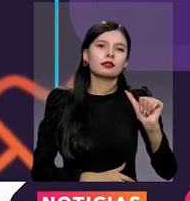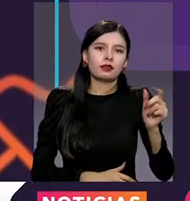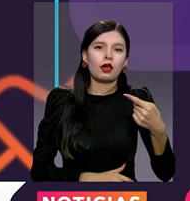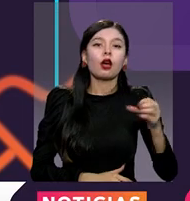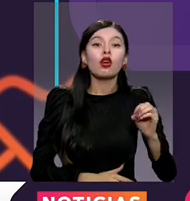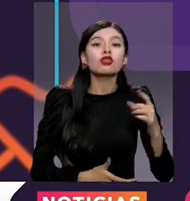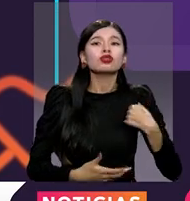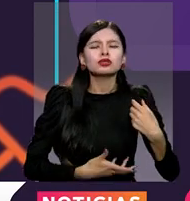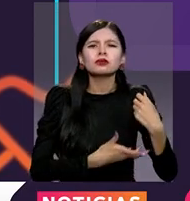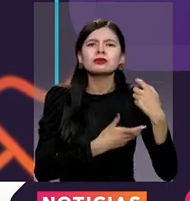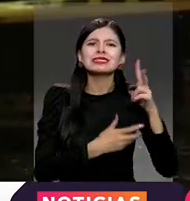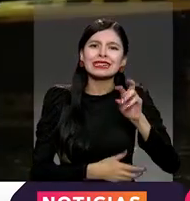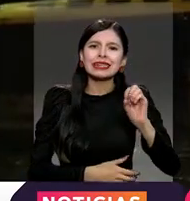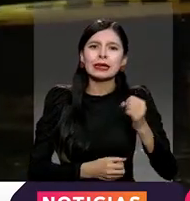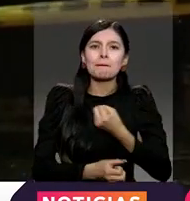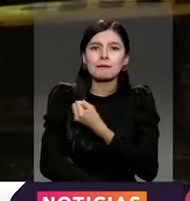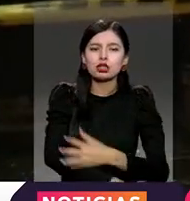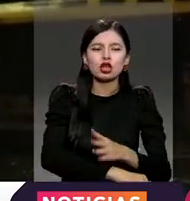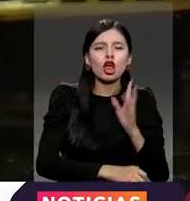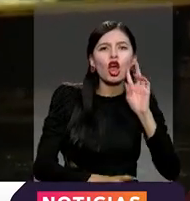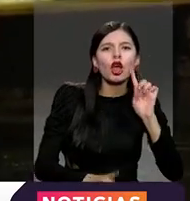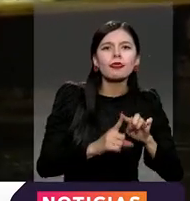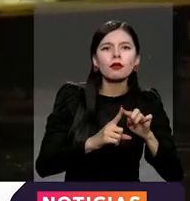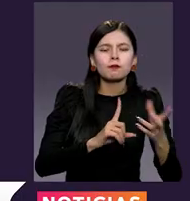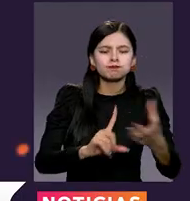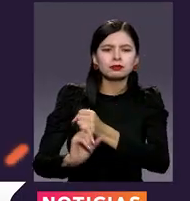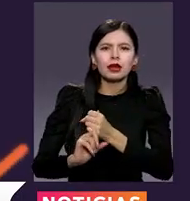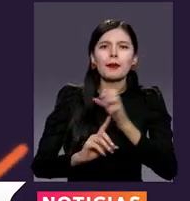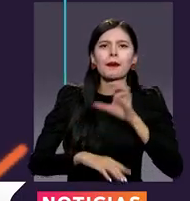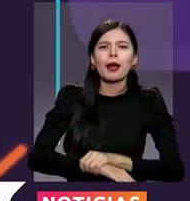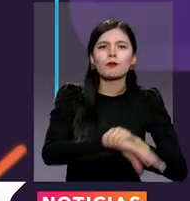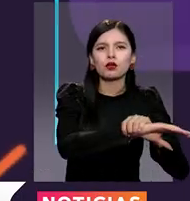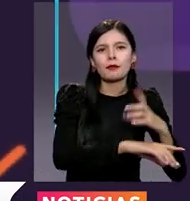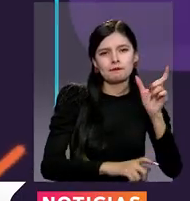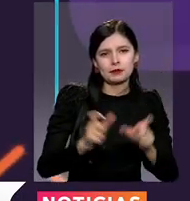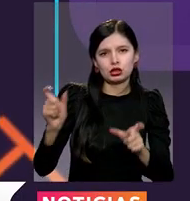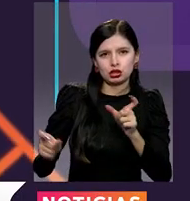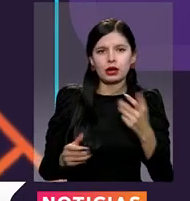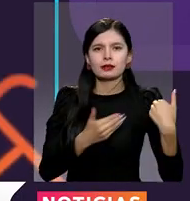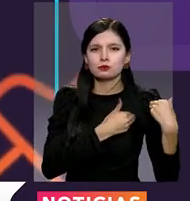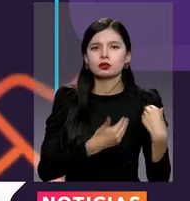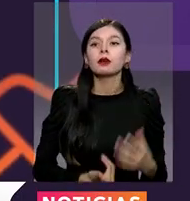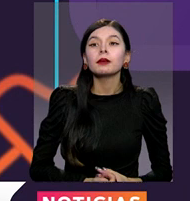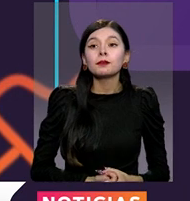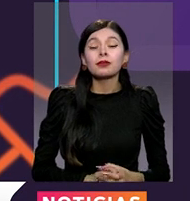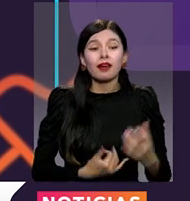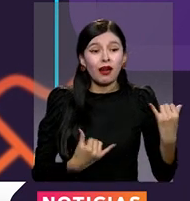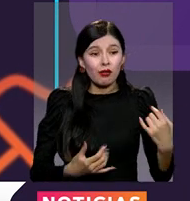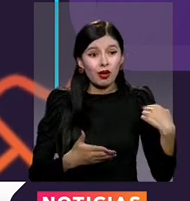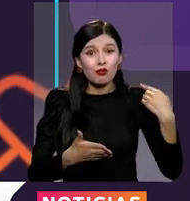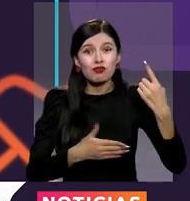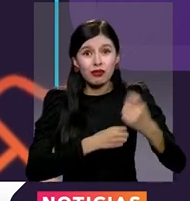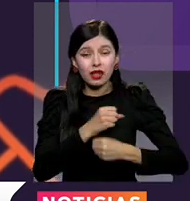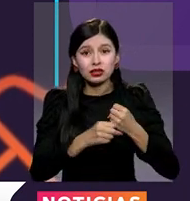de pesos para identificar a los responsables. Indepaz detalla que en lo recorrido del año, el país suramericano